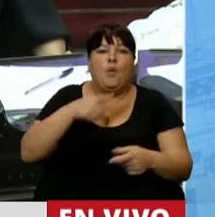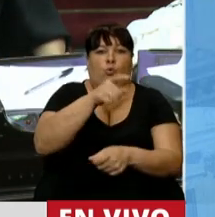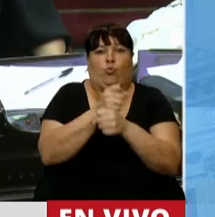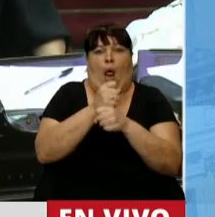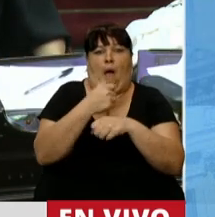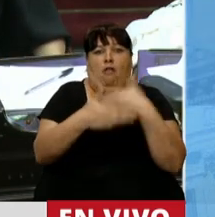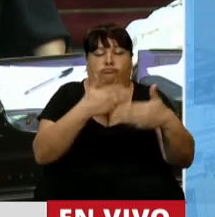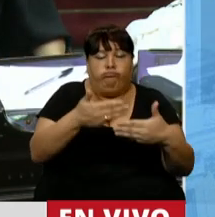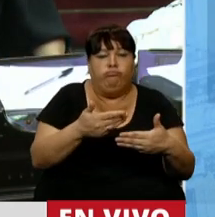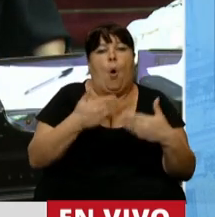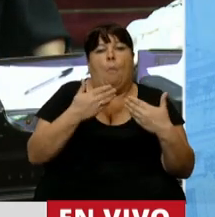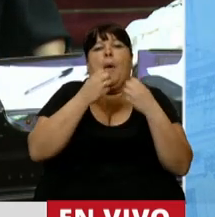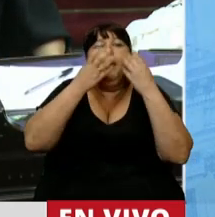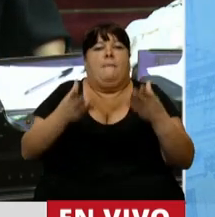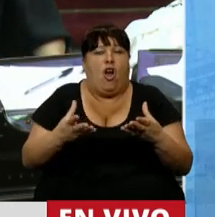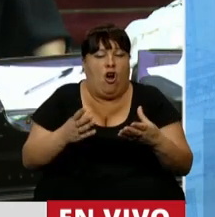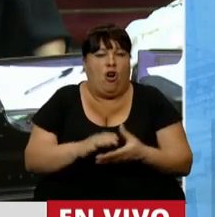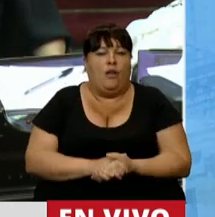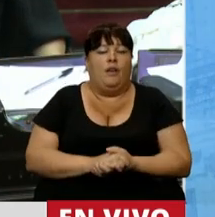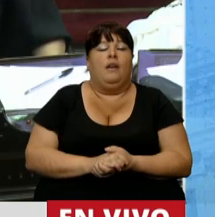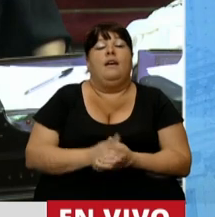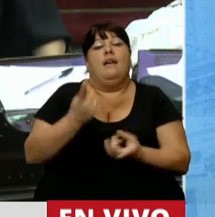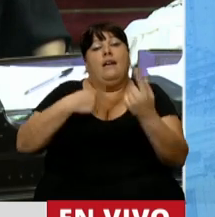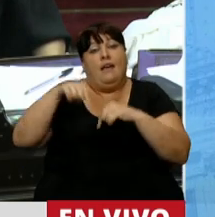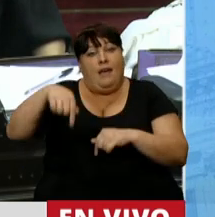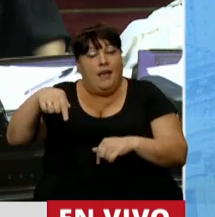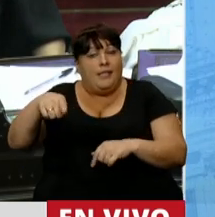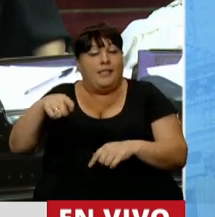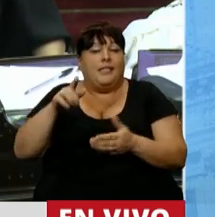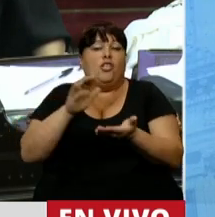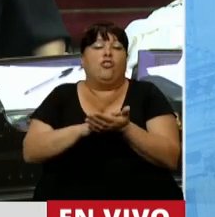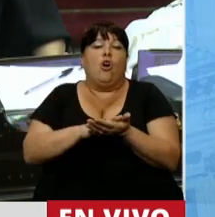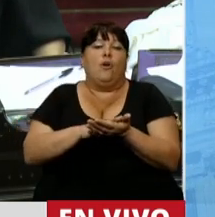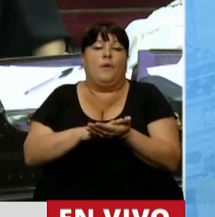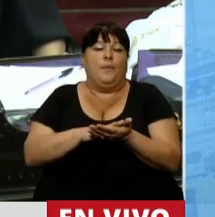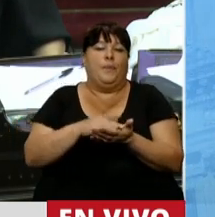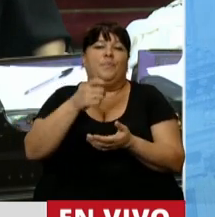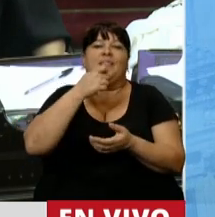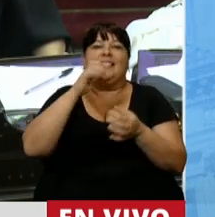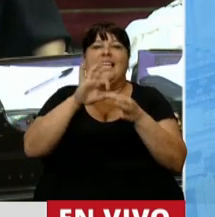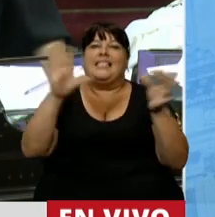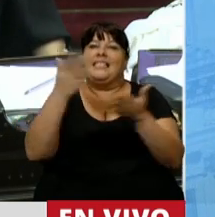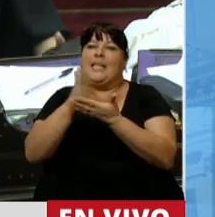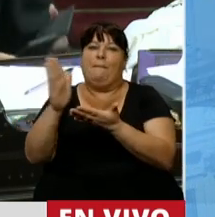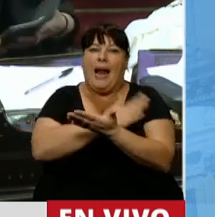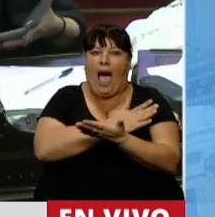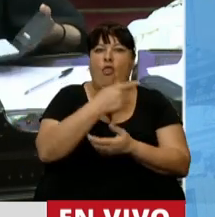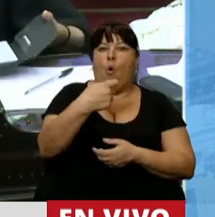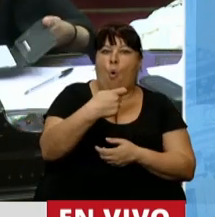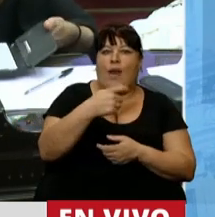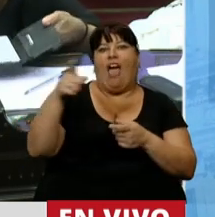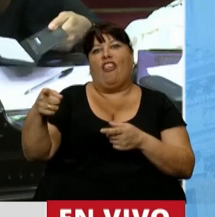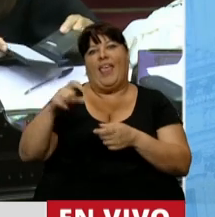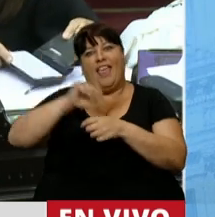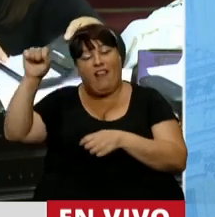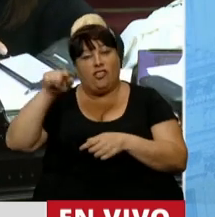gestión, nos lleve a buen puerto y que, en este caso, el hecho de desindexar la fórmula previsional lo que